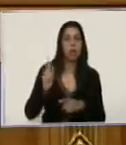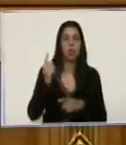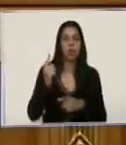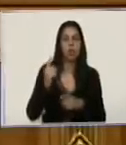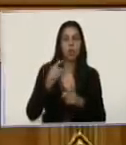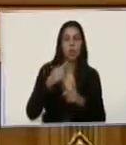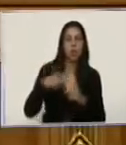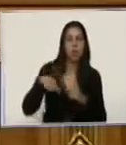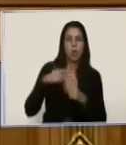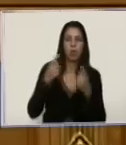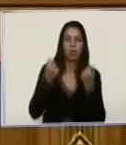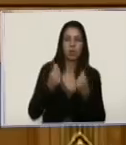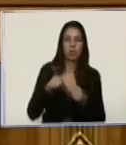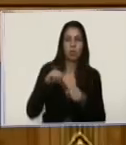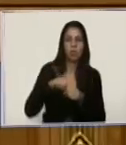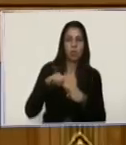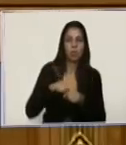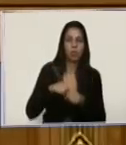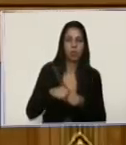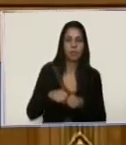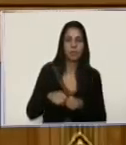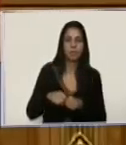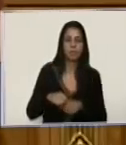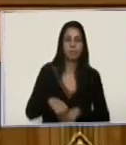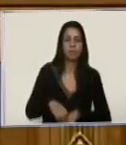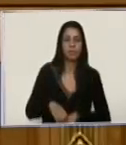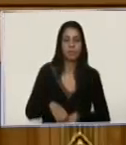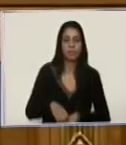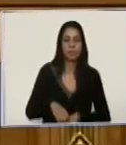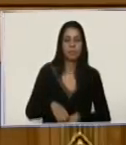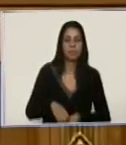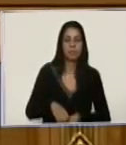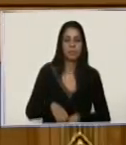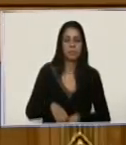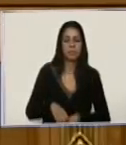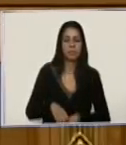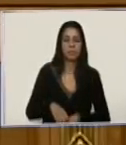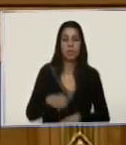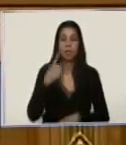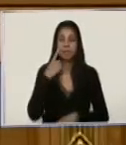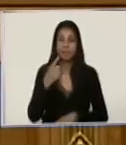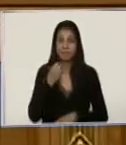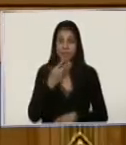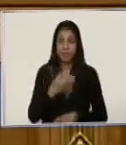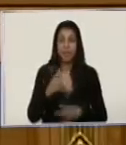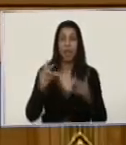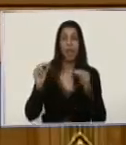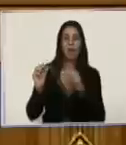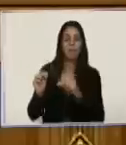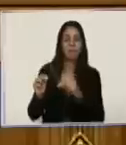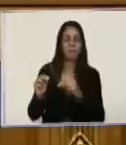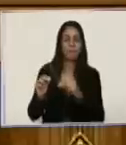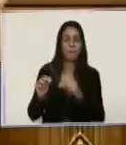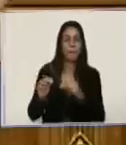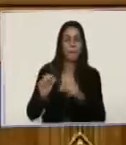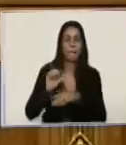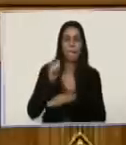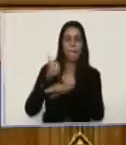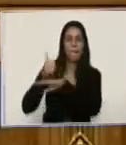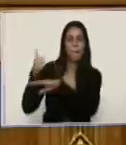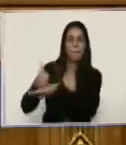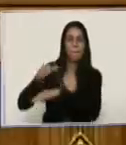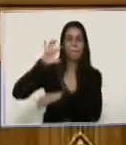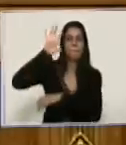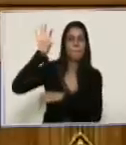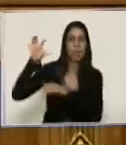un solo fondo, señores. Pero bueno, vamos a hablar de las juntas directivas, a juntas directivas de diferentes partes del